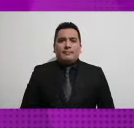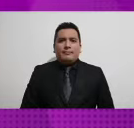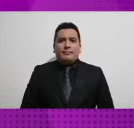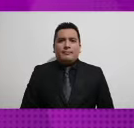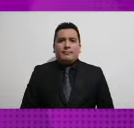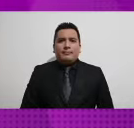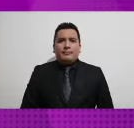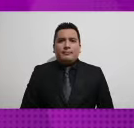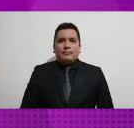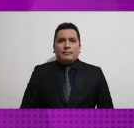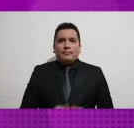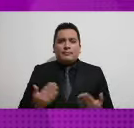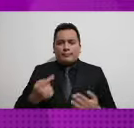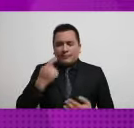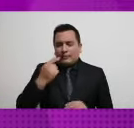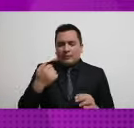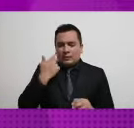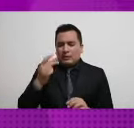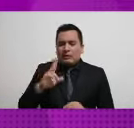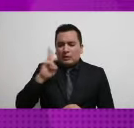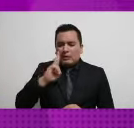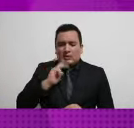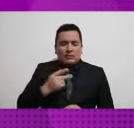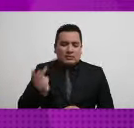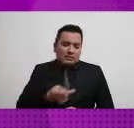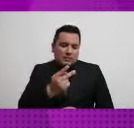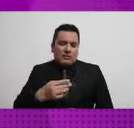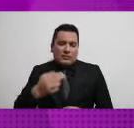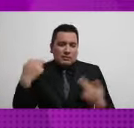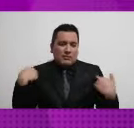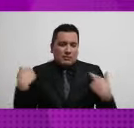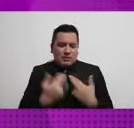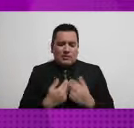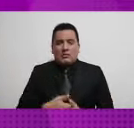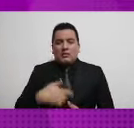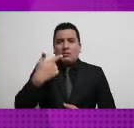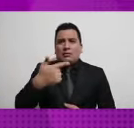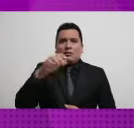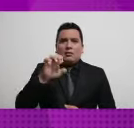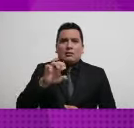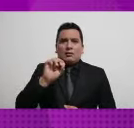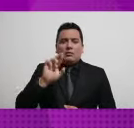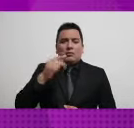Y aquí quisiera empezar con la maestra Georgina Aguirre, preguntándole,